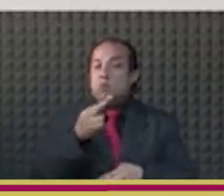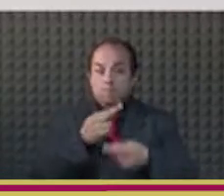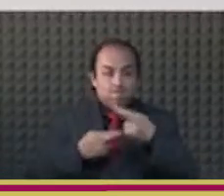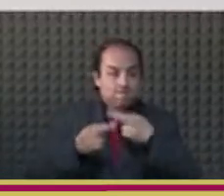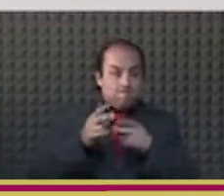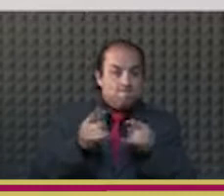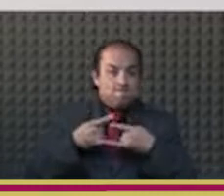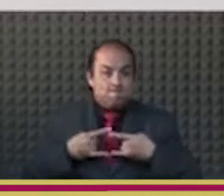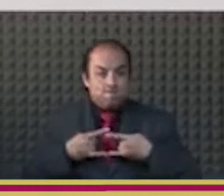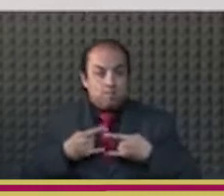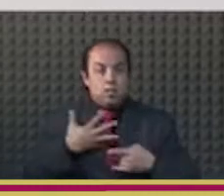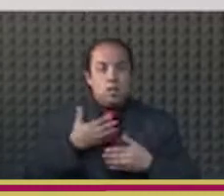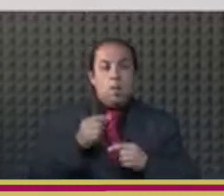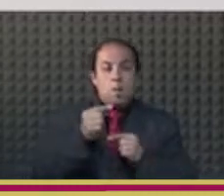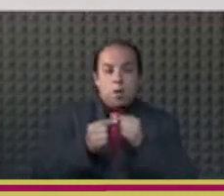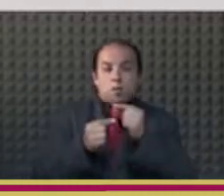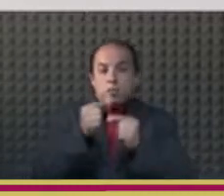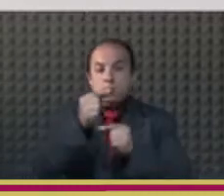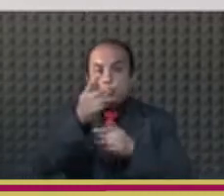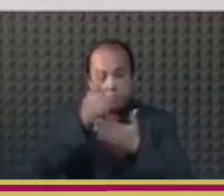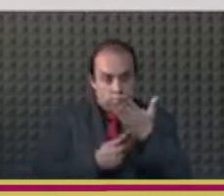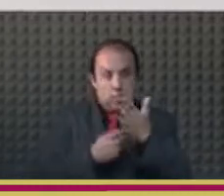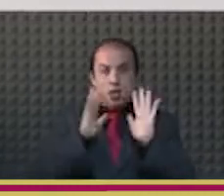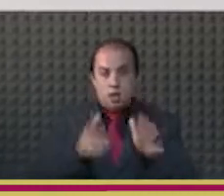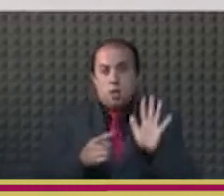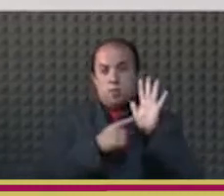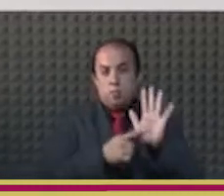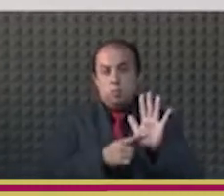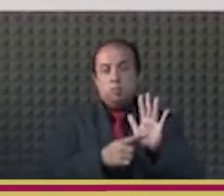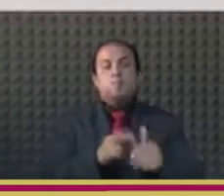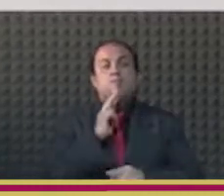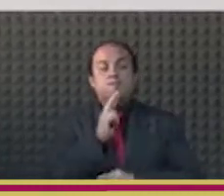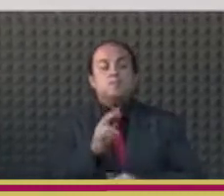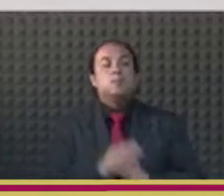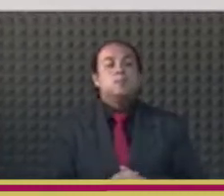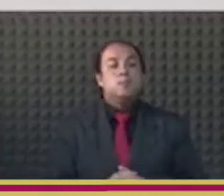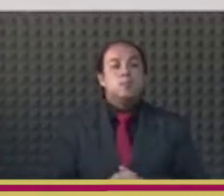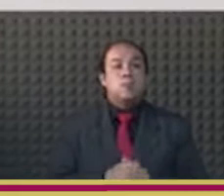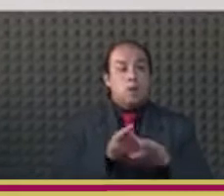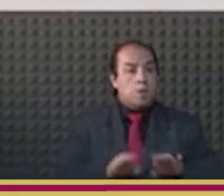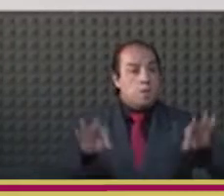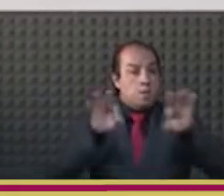un modelo de progresividad que ya ha mostrado resultados. Parte